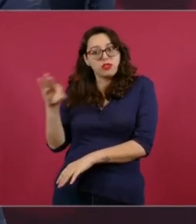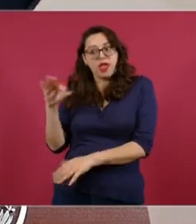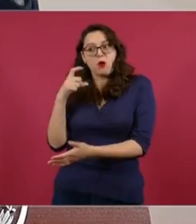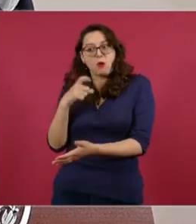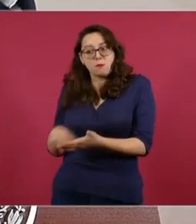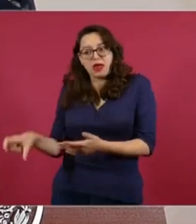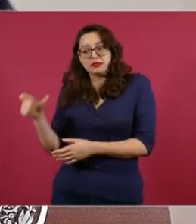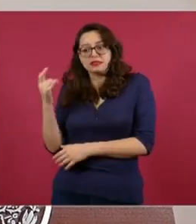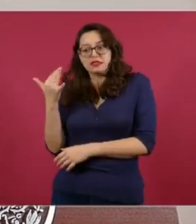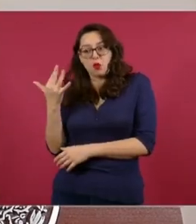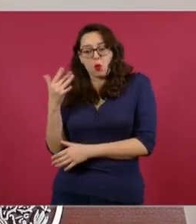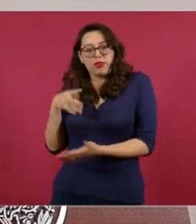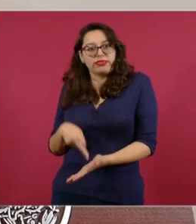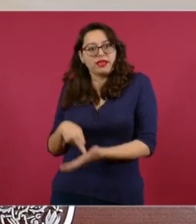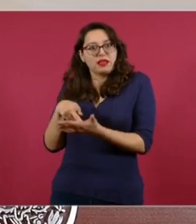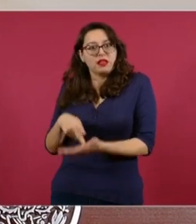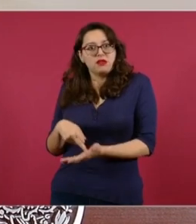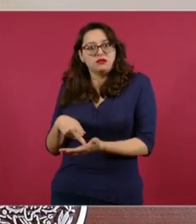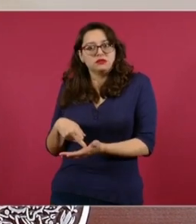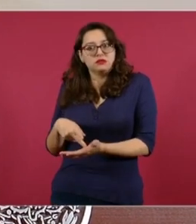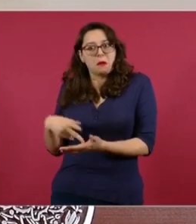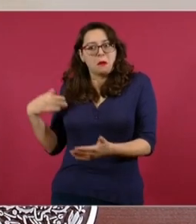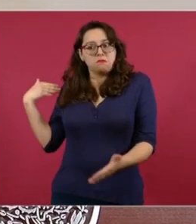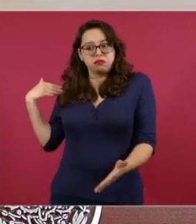kilos a 6.